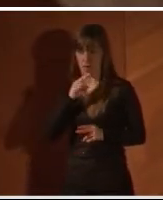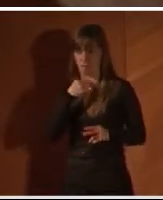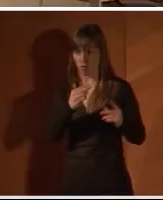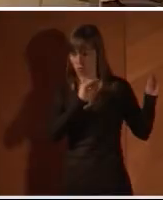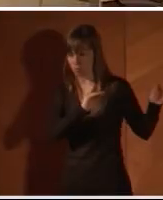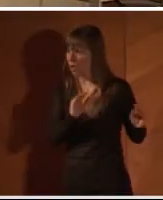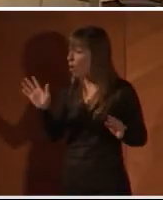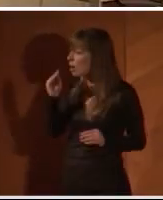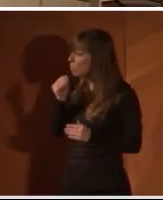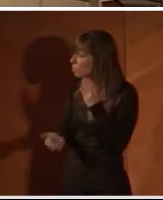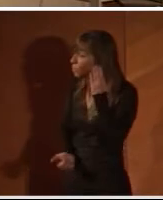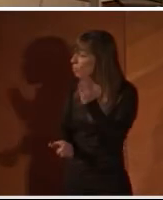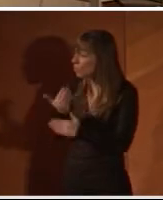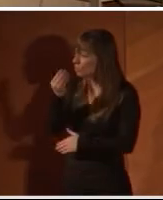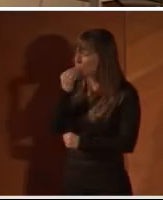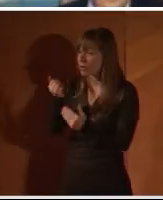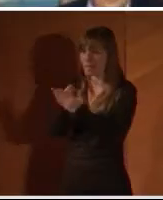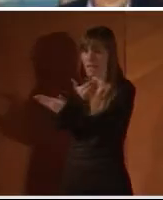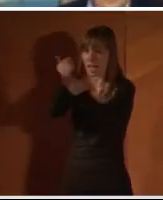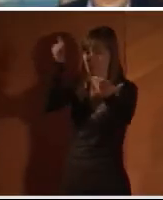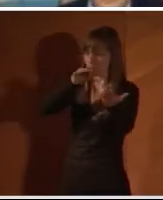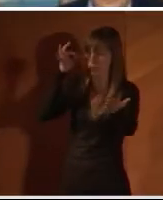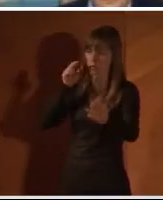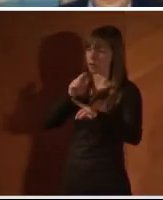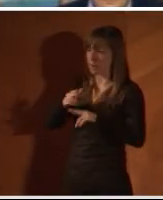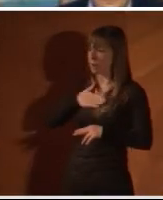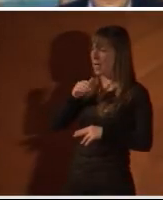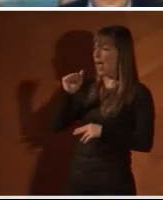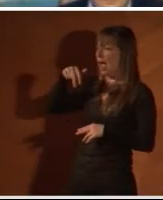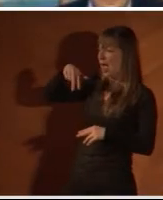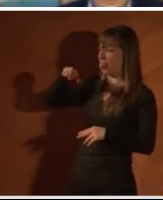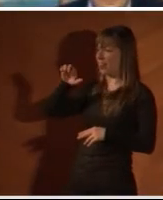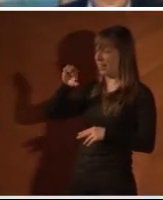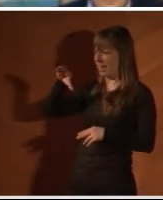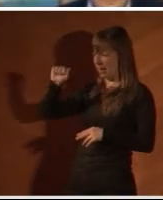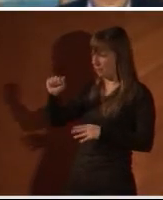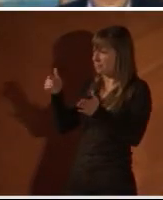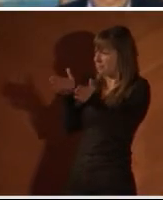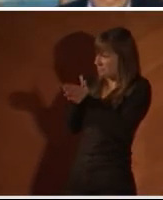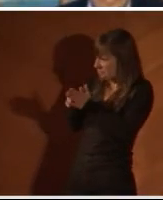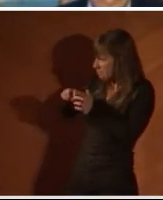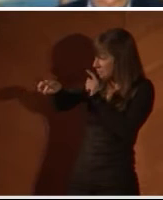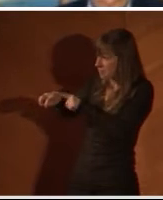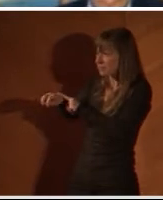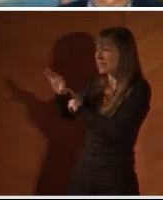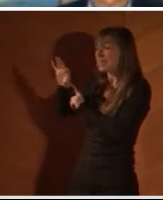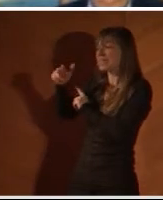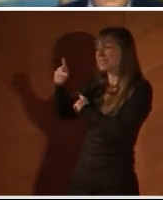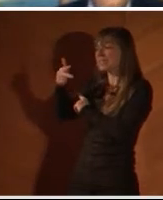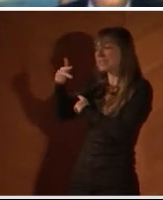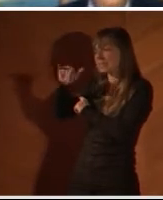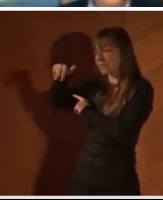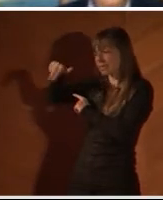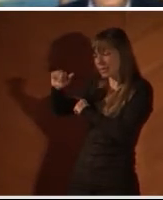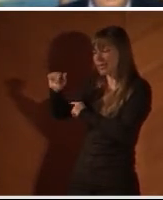Hola, muy buenos días. Buen día para todos y para todas. Mi nombre es Amelia Fernández y me acompaña en esta sesión Simi Velasco, pues también concejal